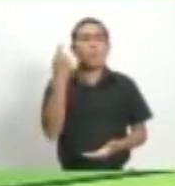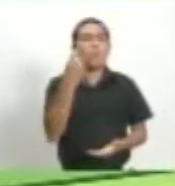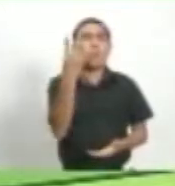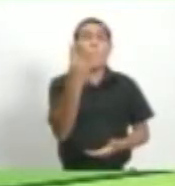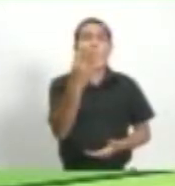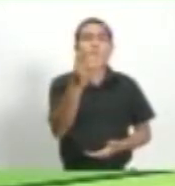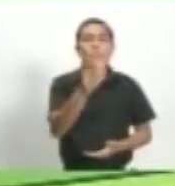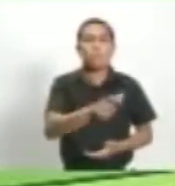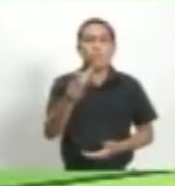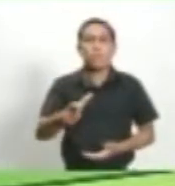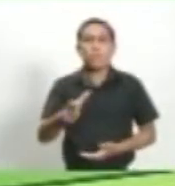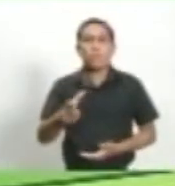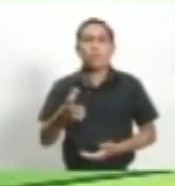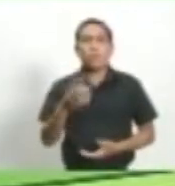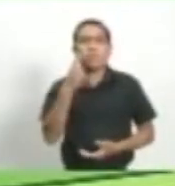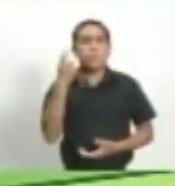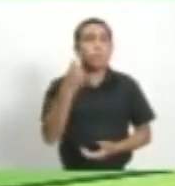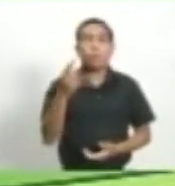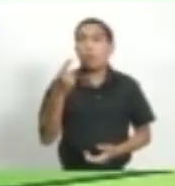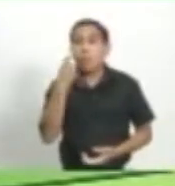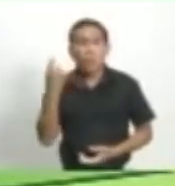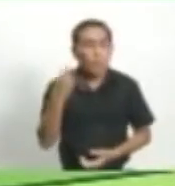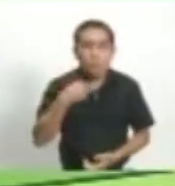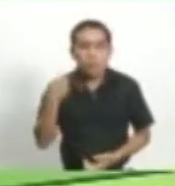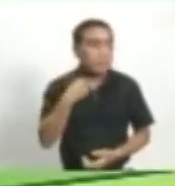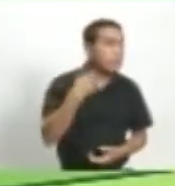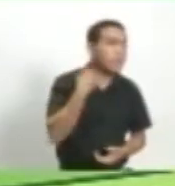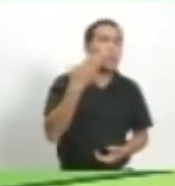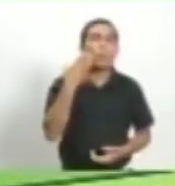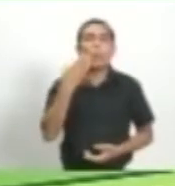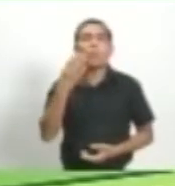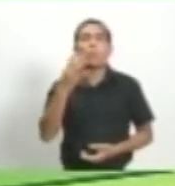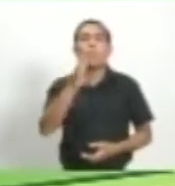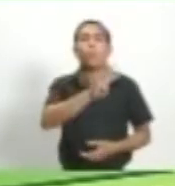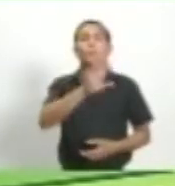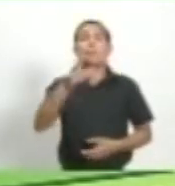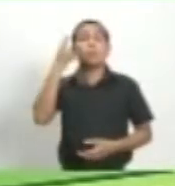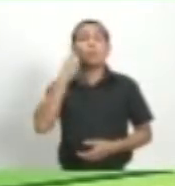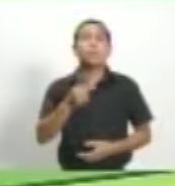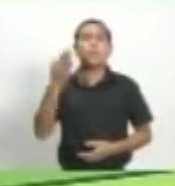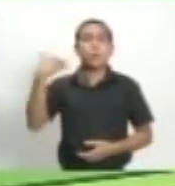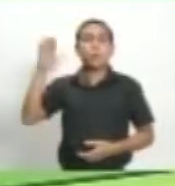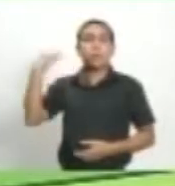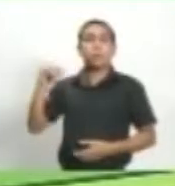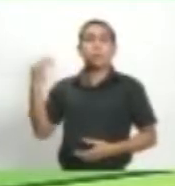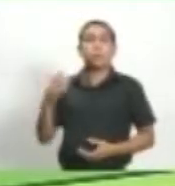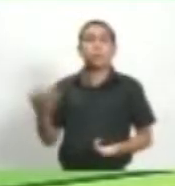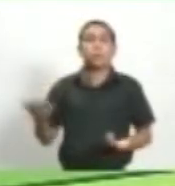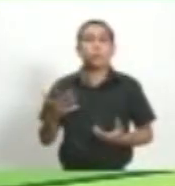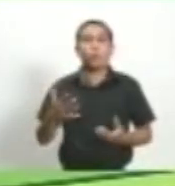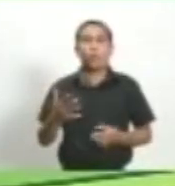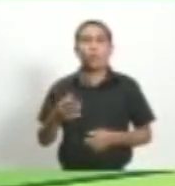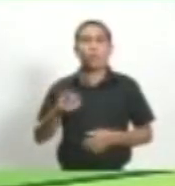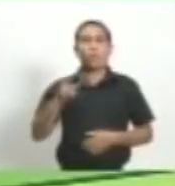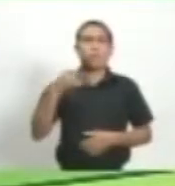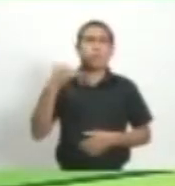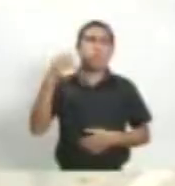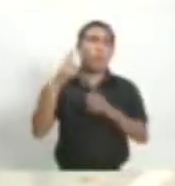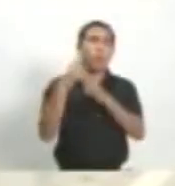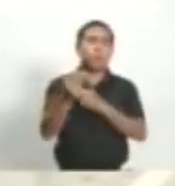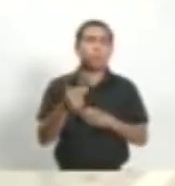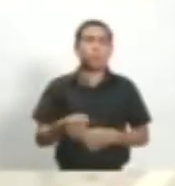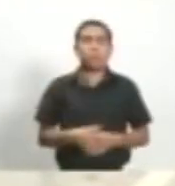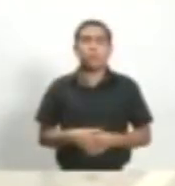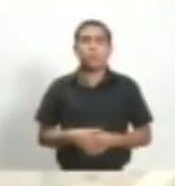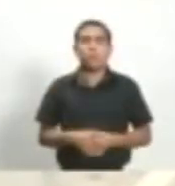cuatro comerciantes de ganado que se encuentran desaparecidos desde hace 45 días en la región de Apure, en el centro del Magdalena.